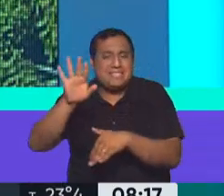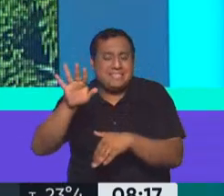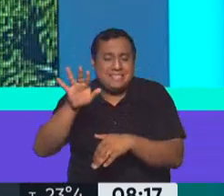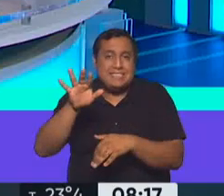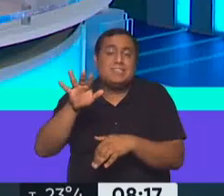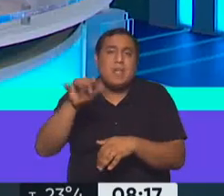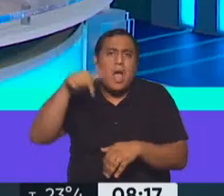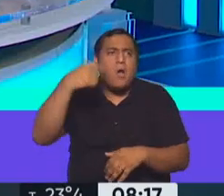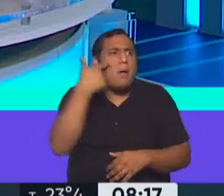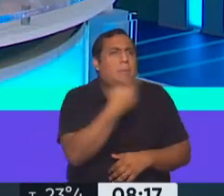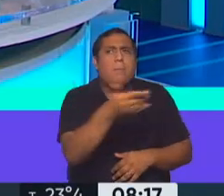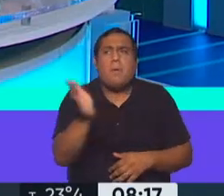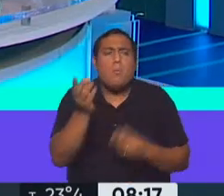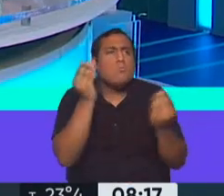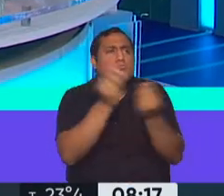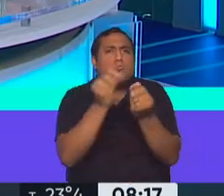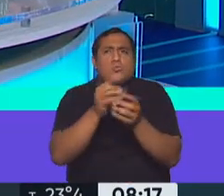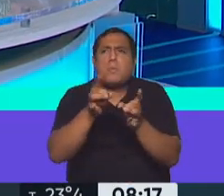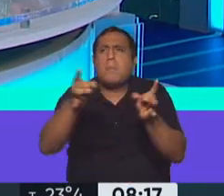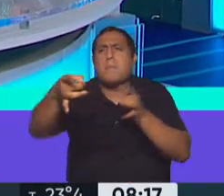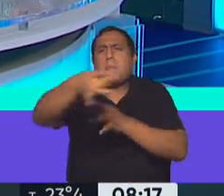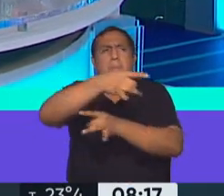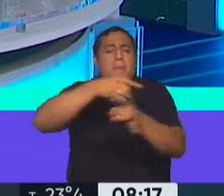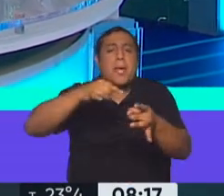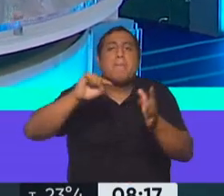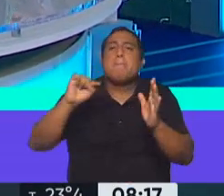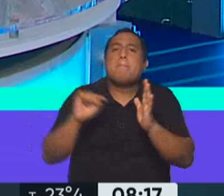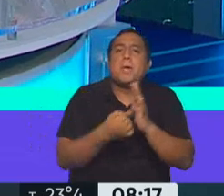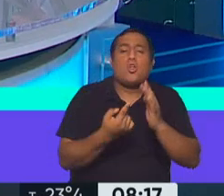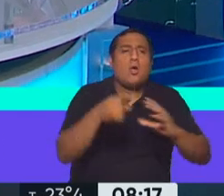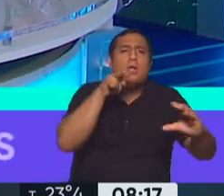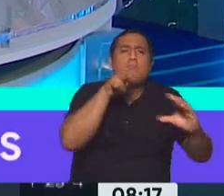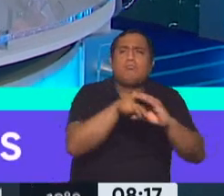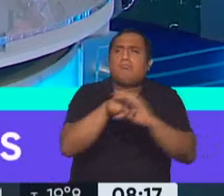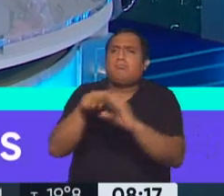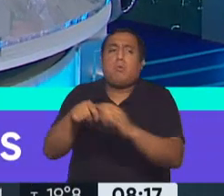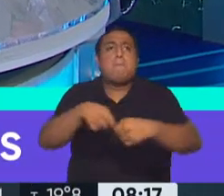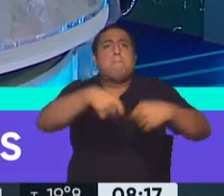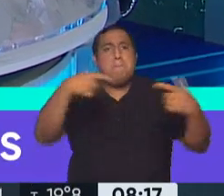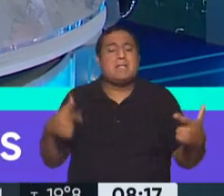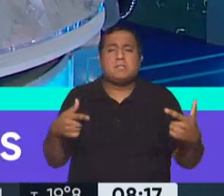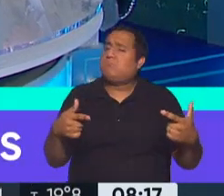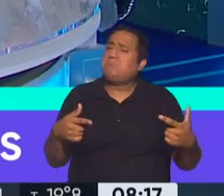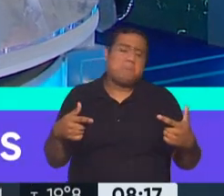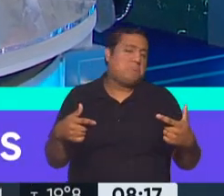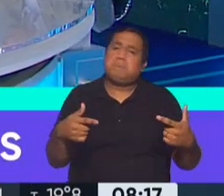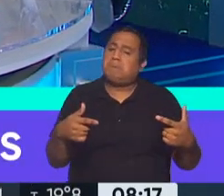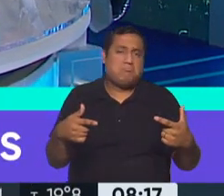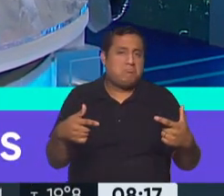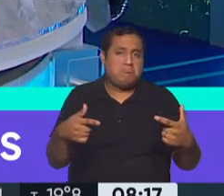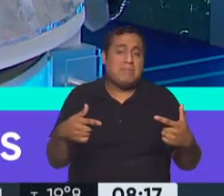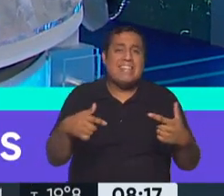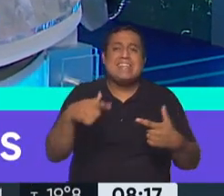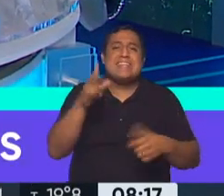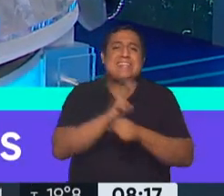es muchos casos pero todavía no hay un aumento en las internaciones un aumento de las entonaciones en unidades de terapia intensiva